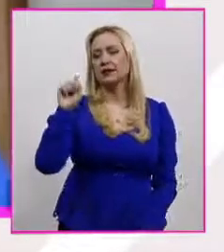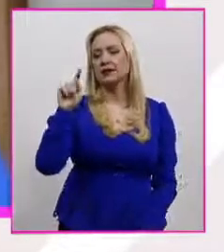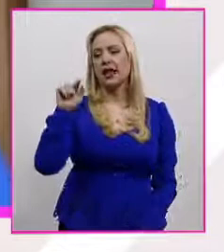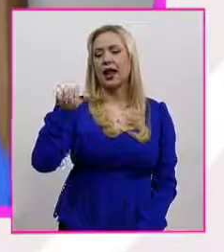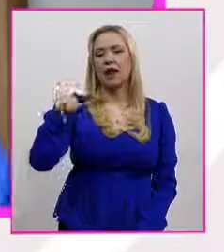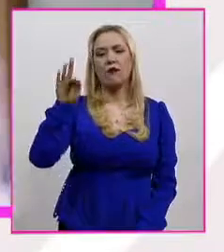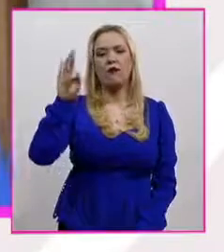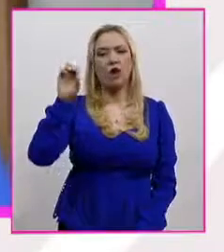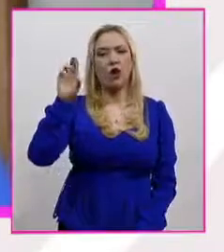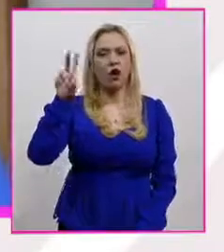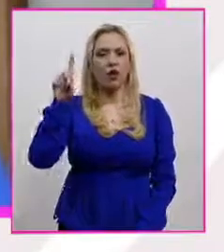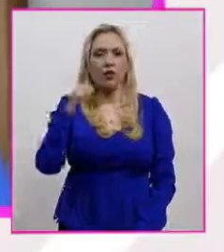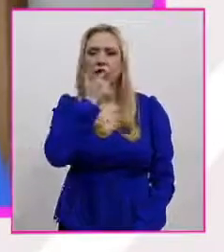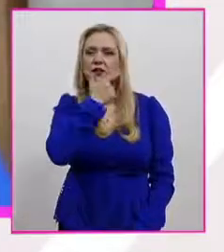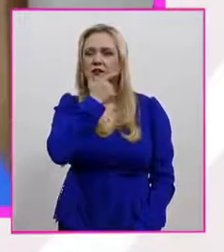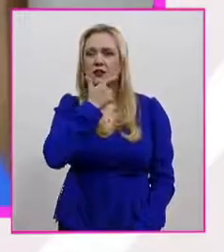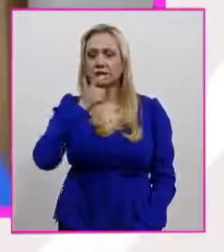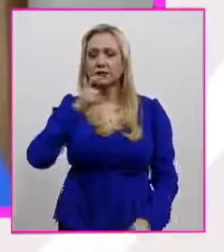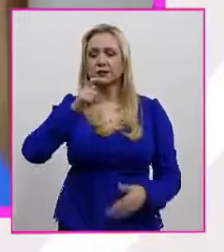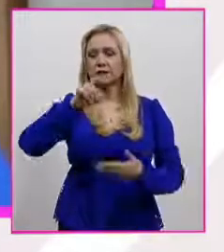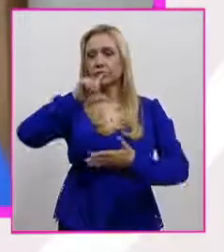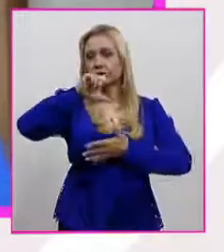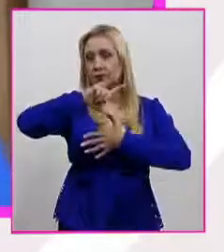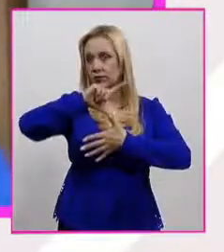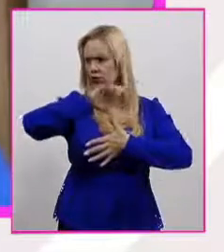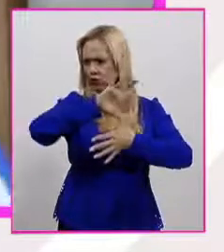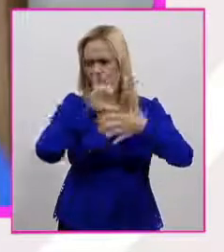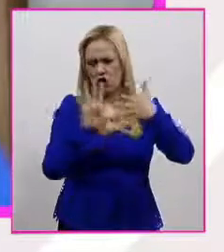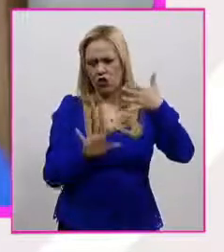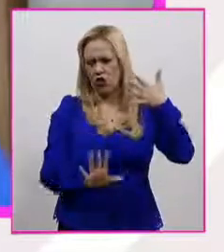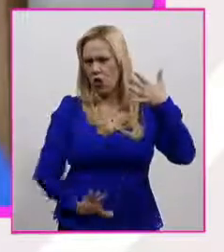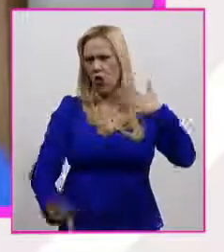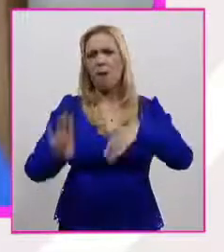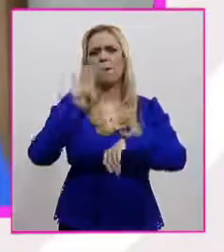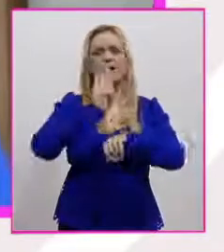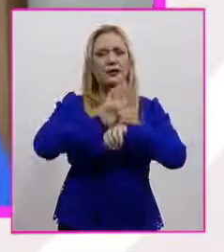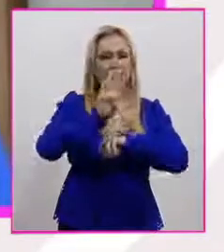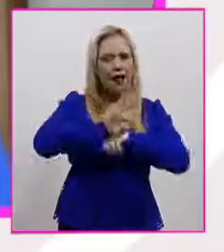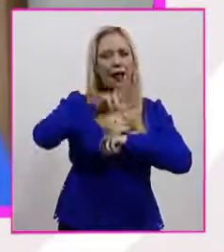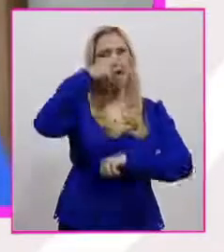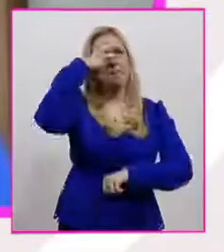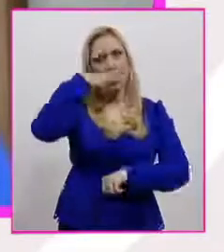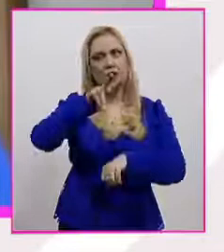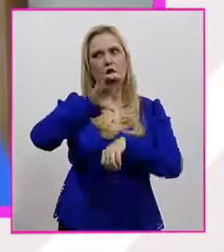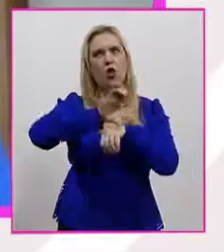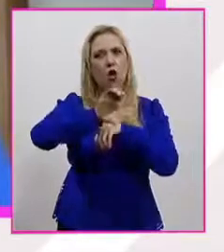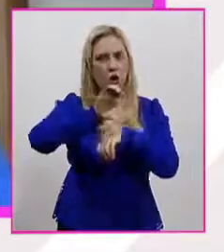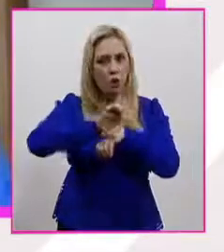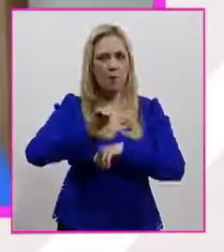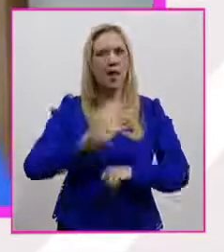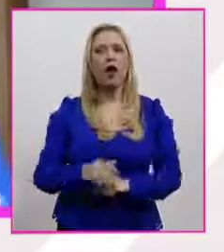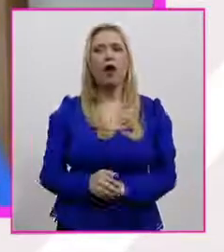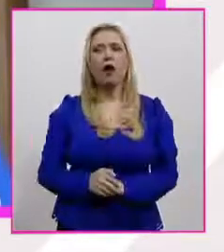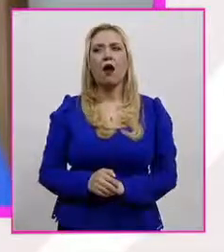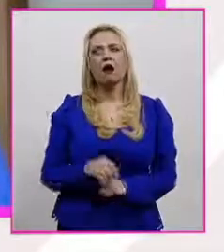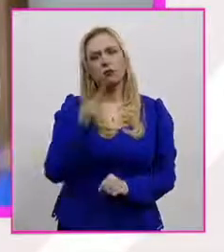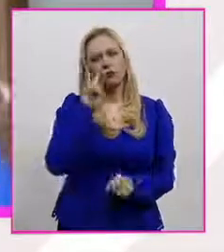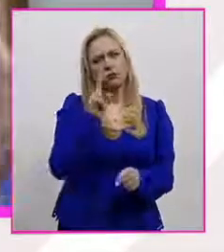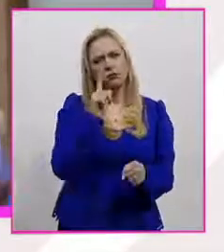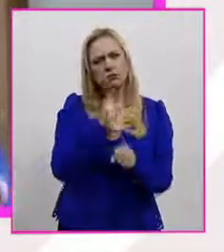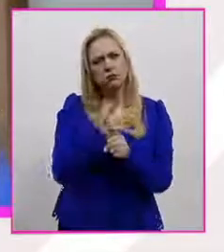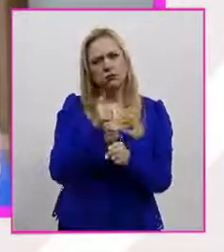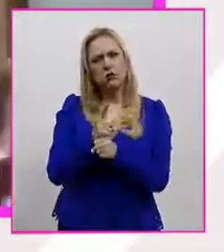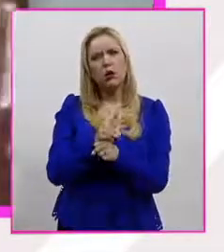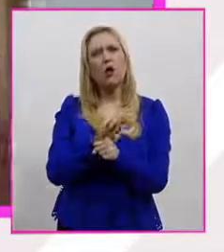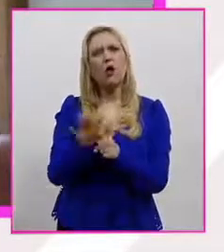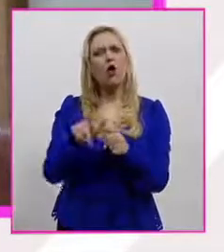un proyecto para toda América Latina, no solo para México, sino para Brasil, México, Colombia, lo que hizo fue identificar como cuáles son los tonos